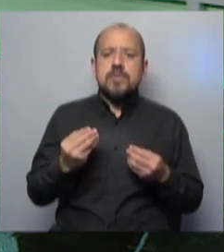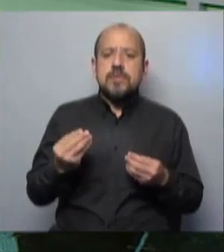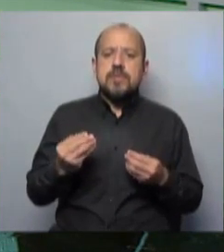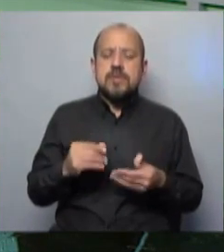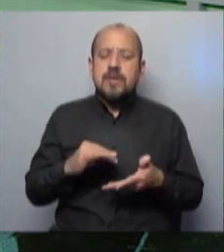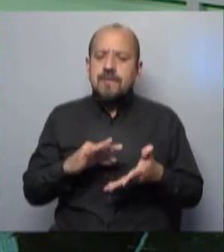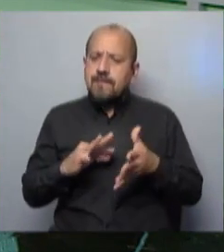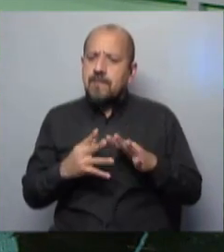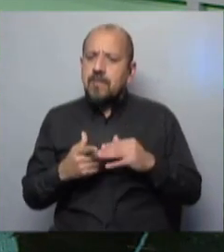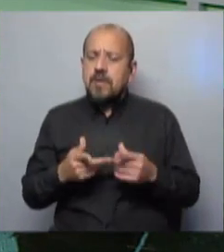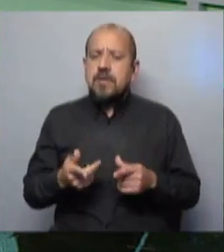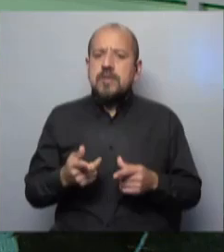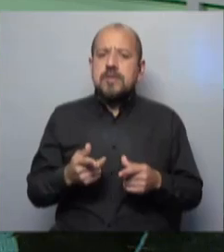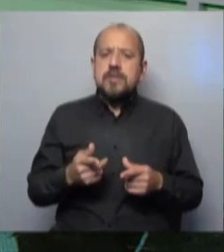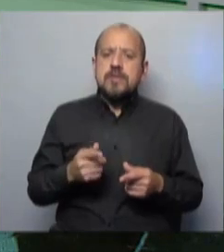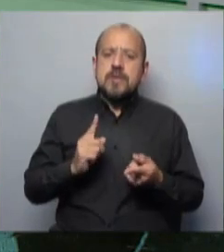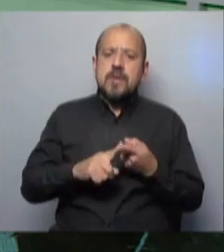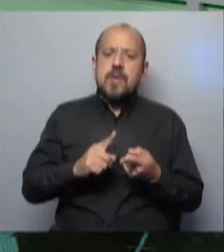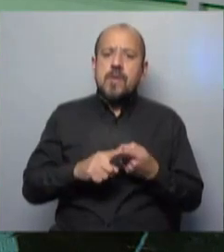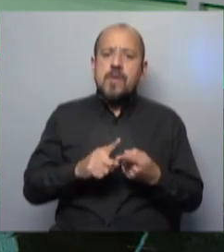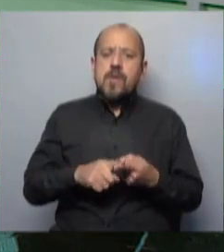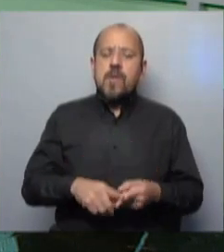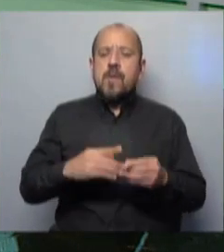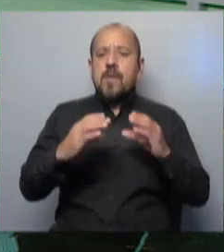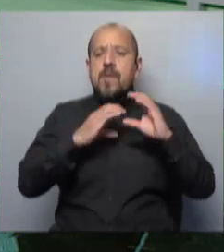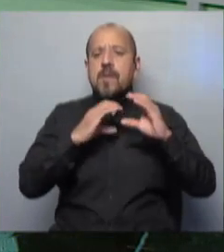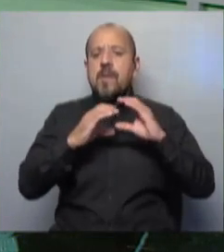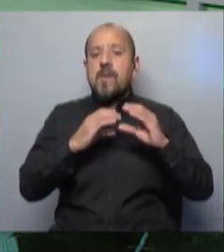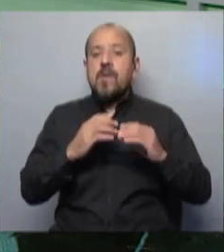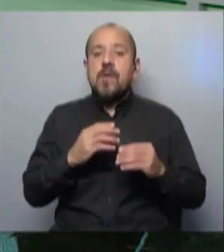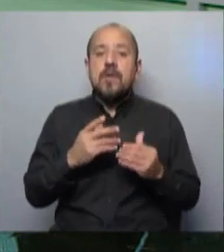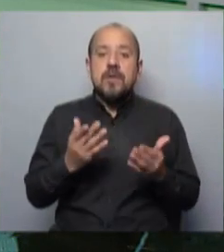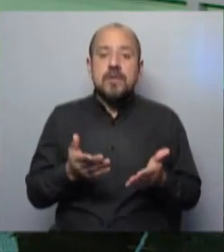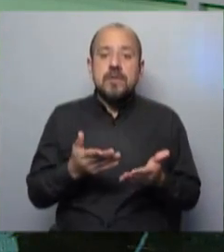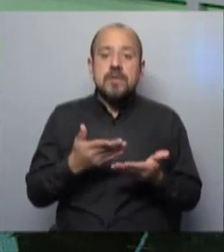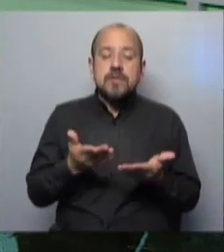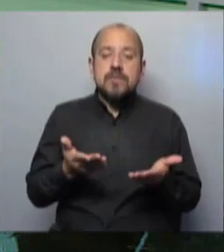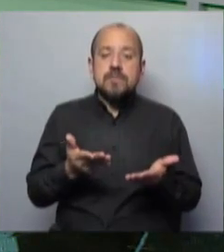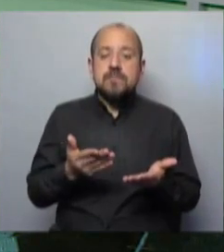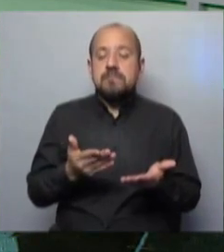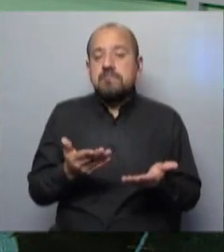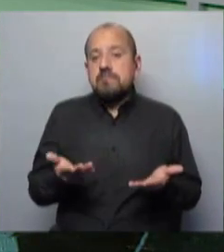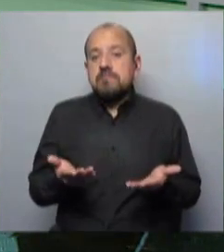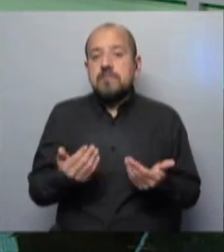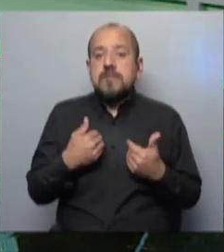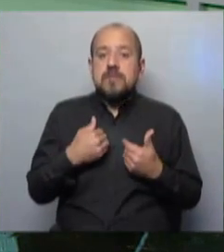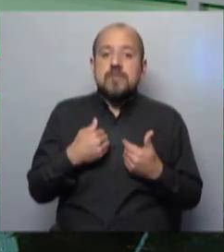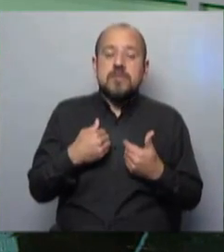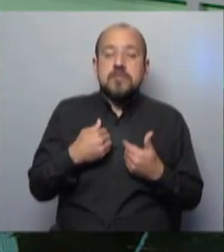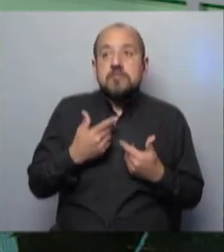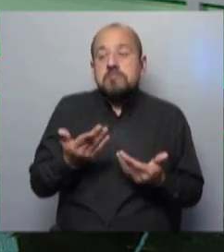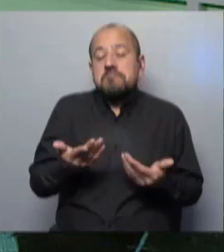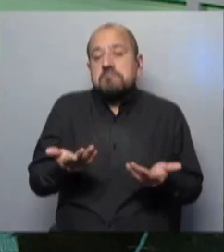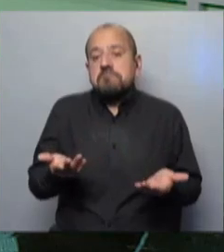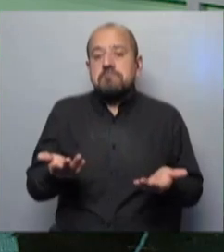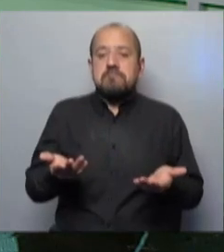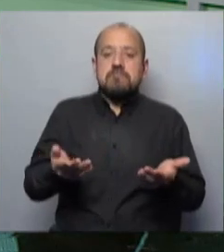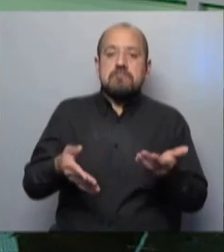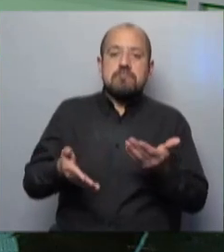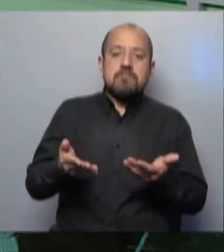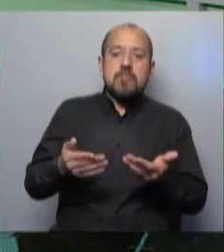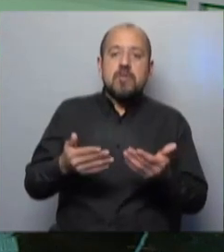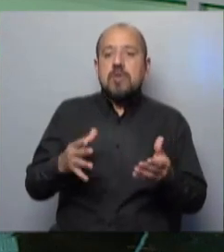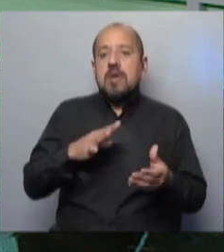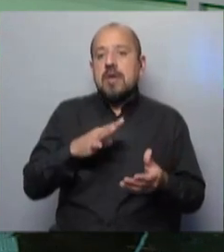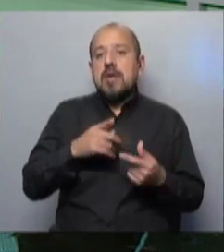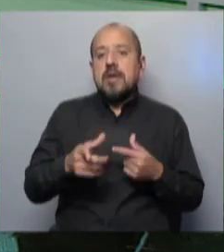movimientos vinculados al mercado de las telecomunicaciones que parecen quizás algo lejano quizás nosotros podemos llegar a decir bueno ahora lo que lo